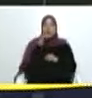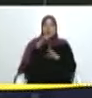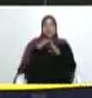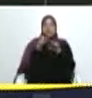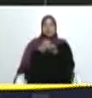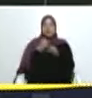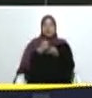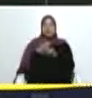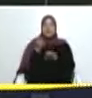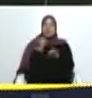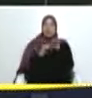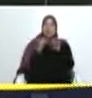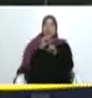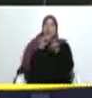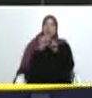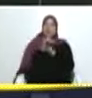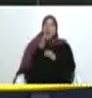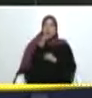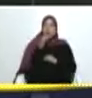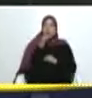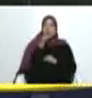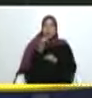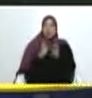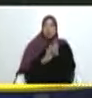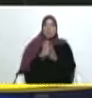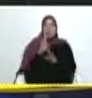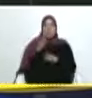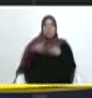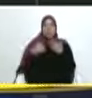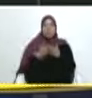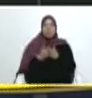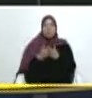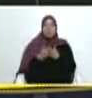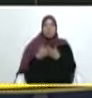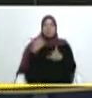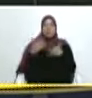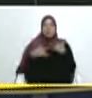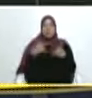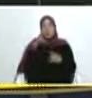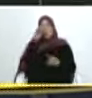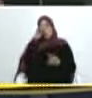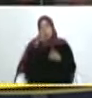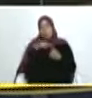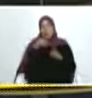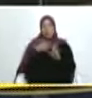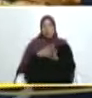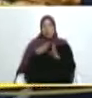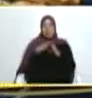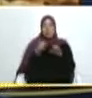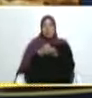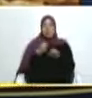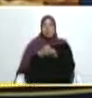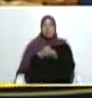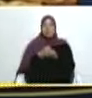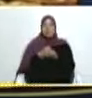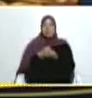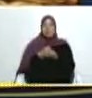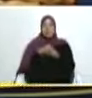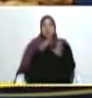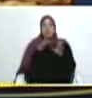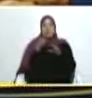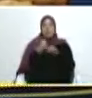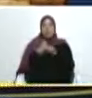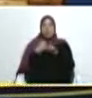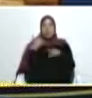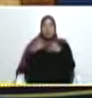los defensores del ambiente, las bricomiles, han estado las metras, han estado todos los formatos de organización